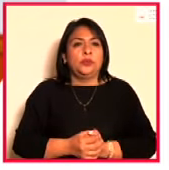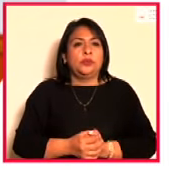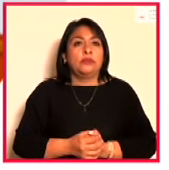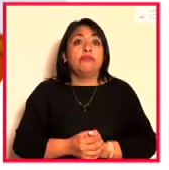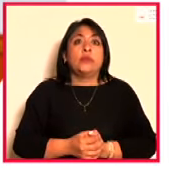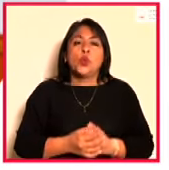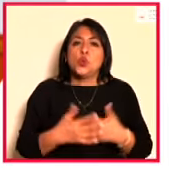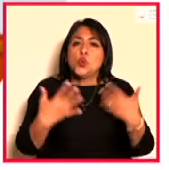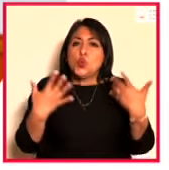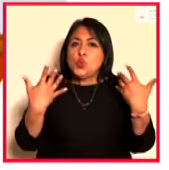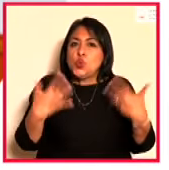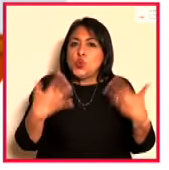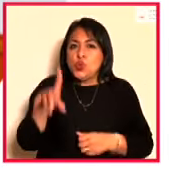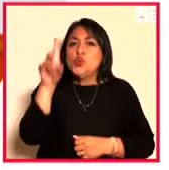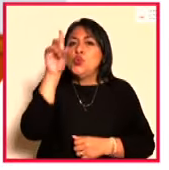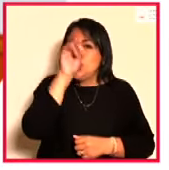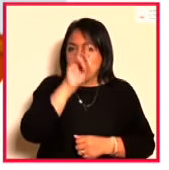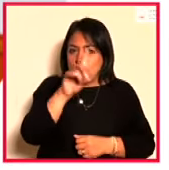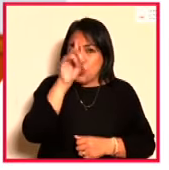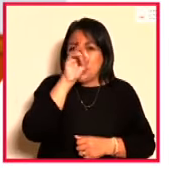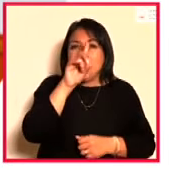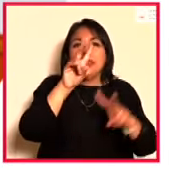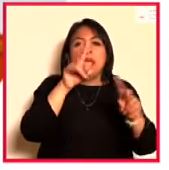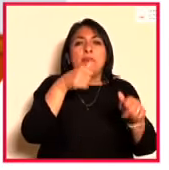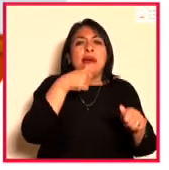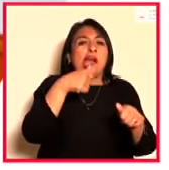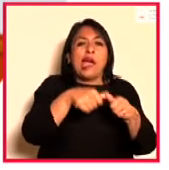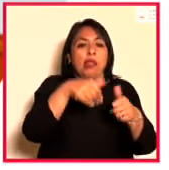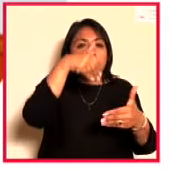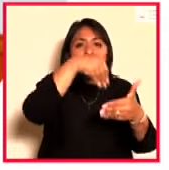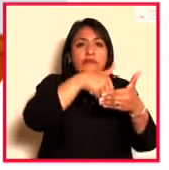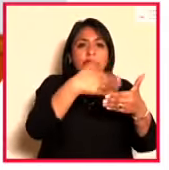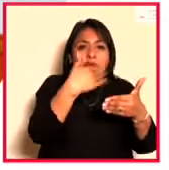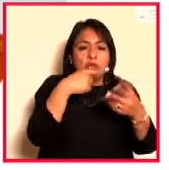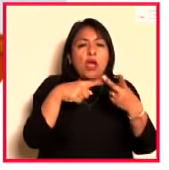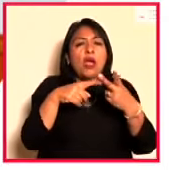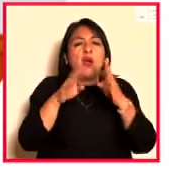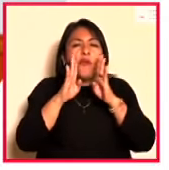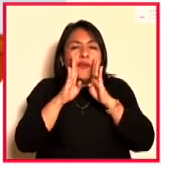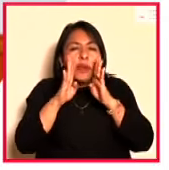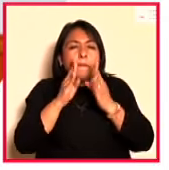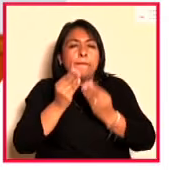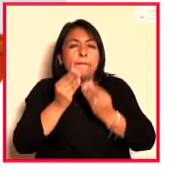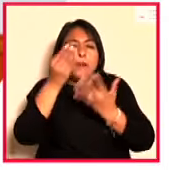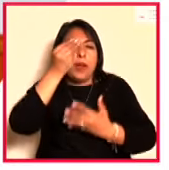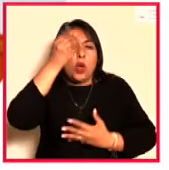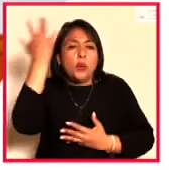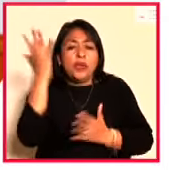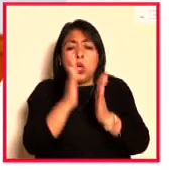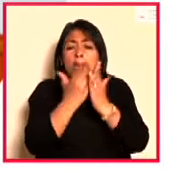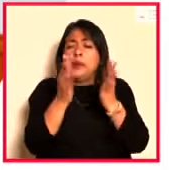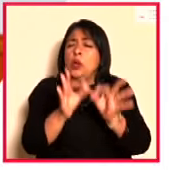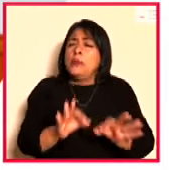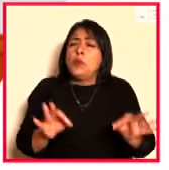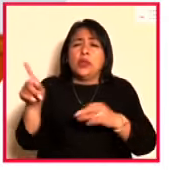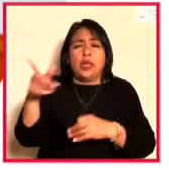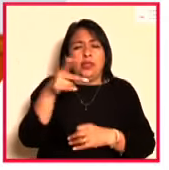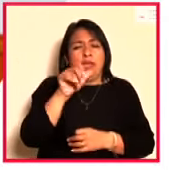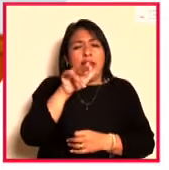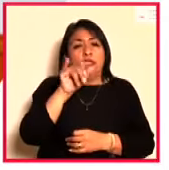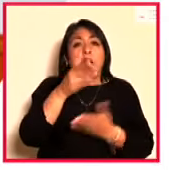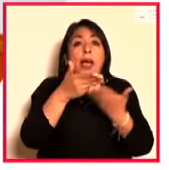Sumamente recomendable, Cartas sin sobre, Confidencias y Poemas al Olvido, un libro fundamental del maestro Enestrosa. Nos vamos a la